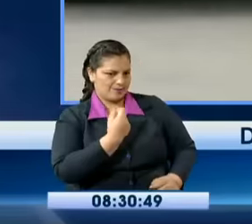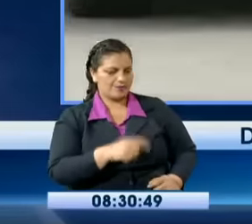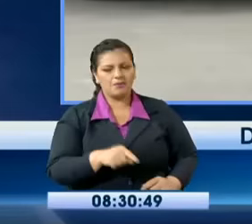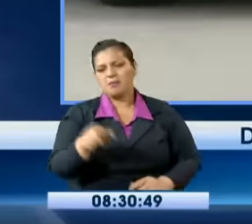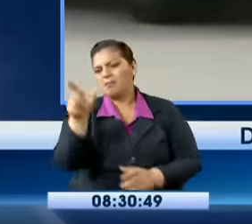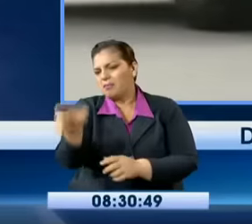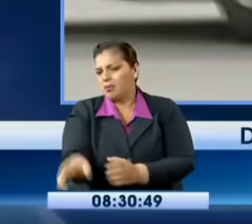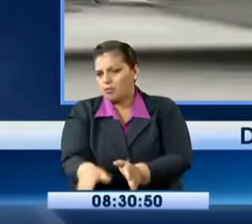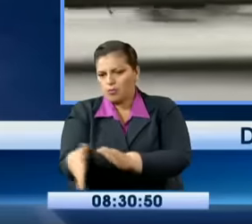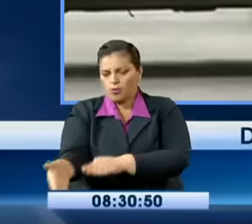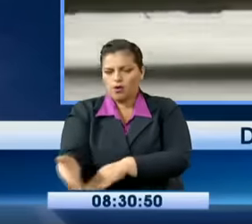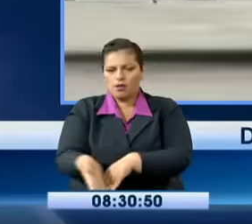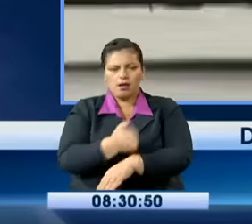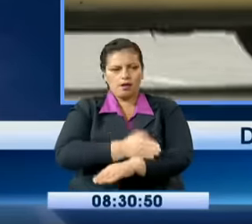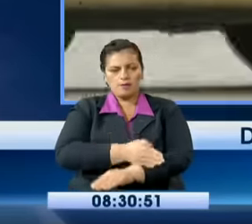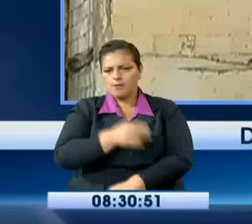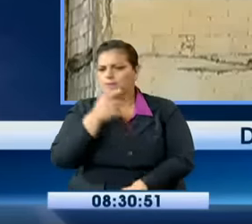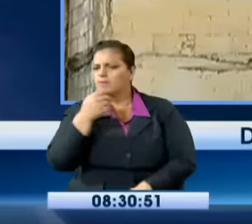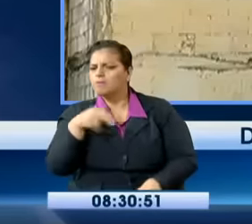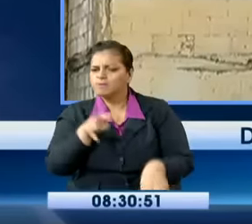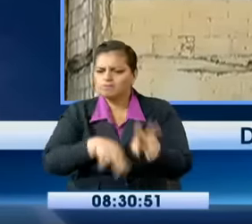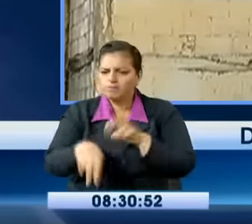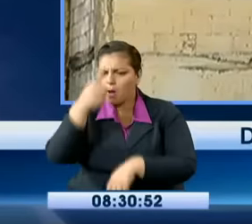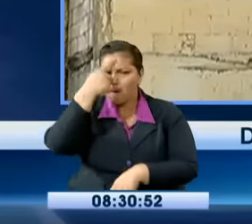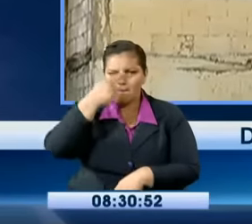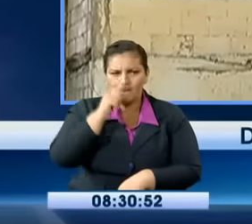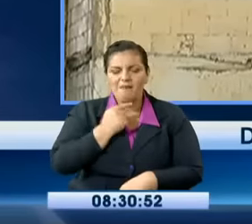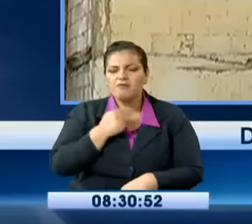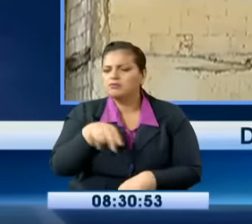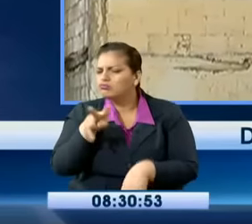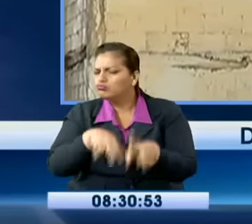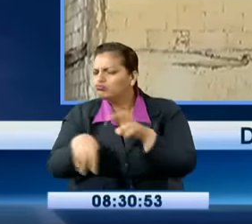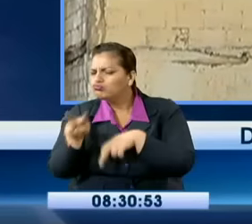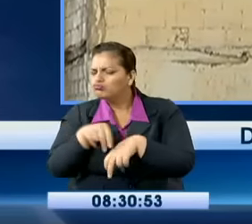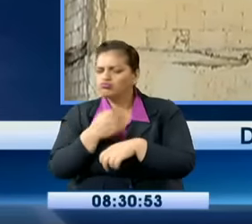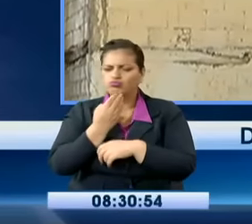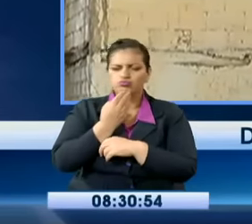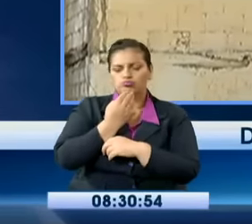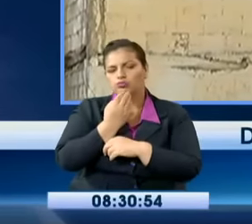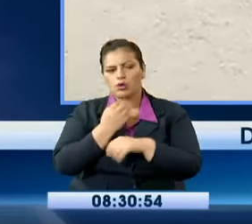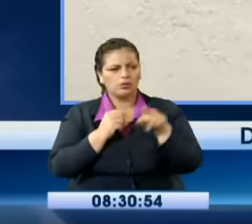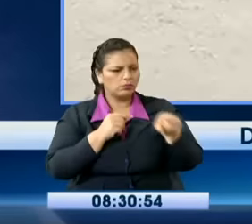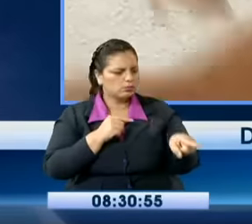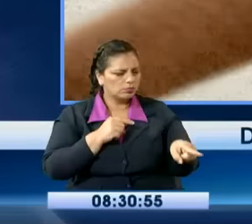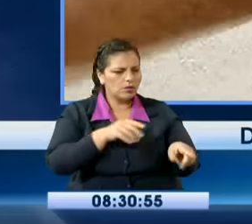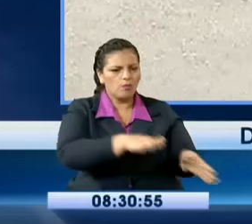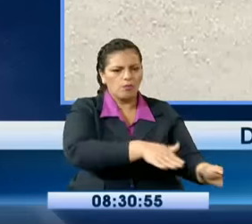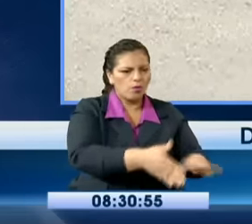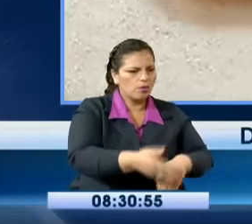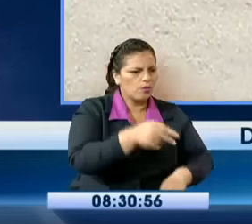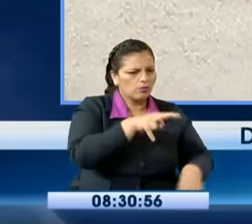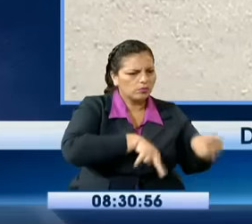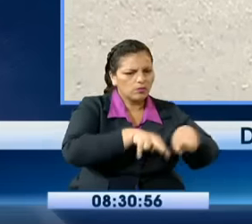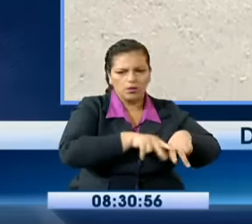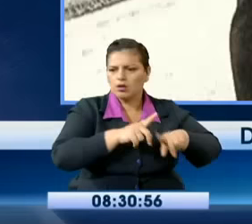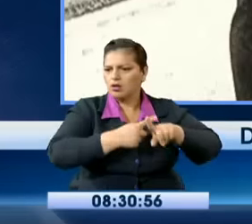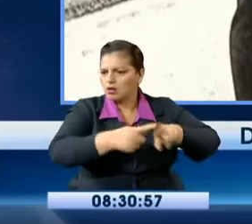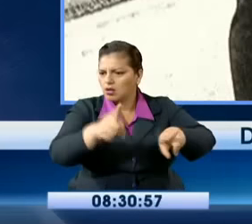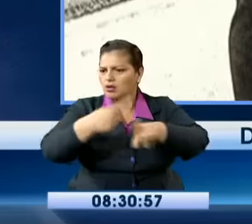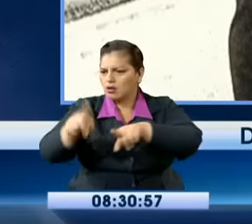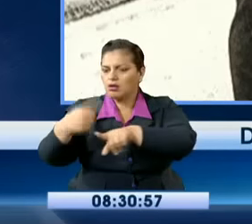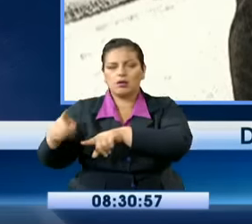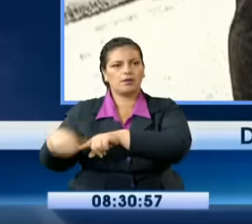ya un perfil determinado, ¿no? Entonces, en base al perfil de cada uno de los eventos, nosotros dirigimos la investigación. Y repito, correcto, y eso es lo que nos ha dado la